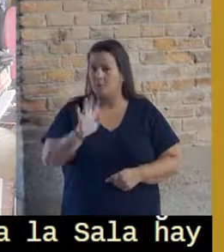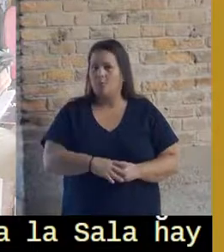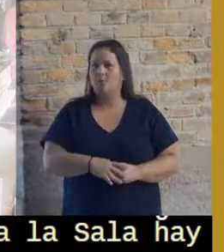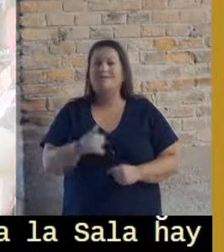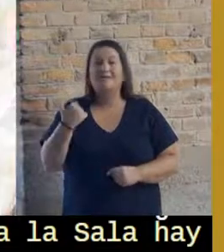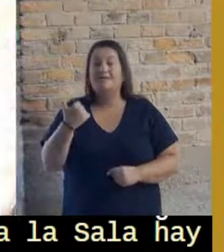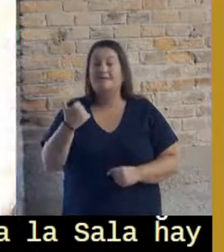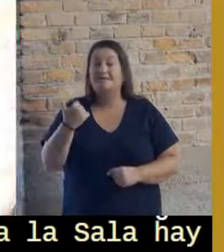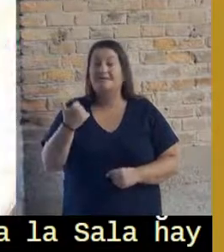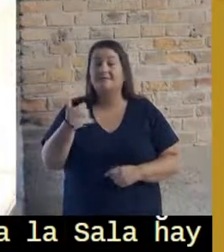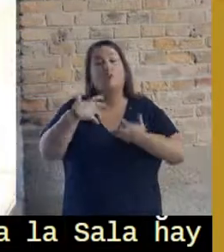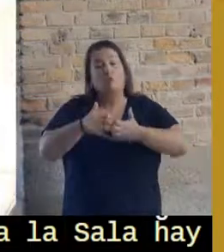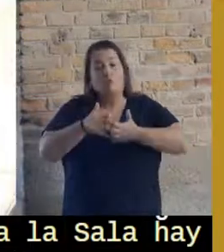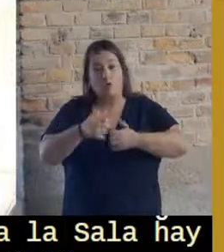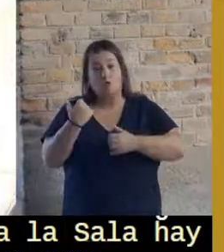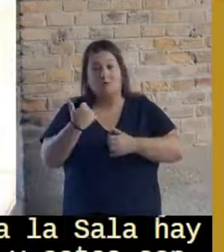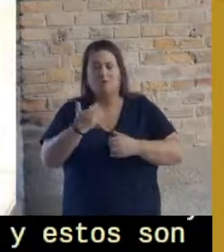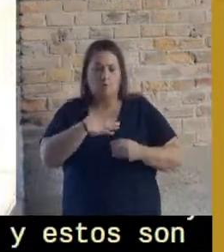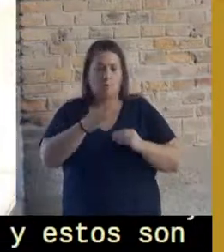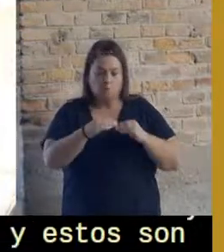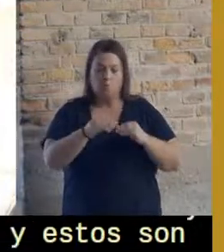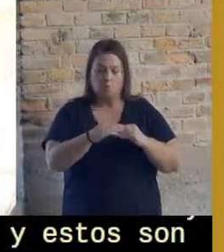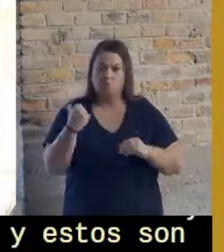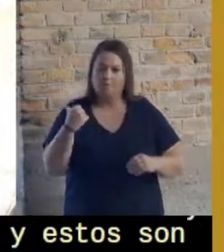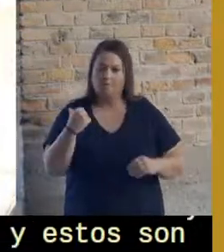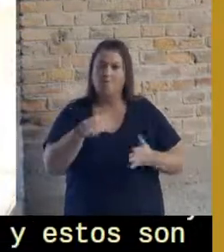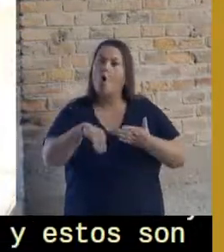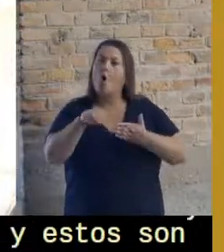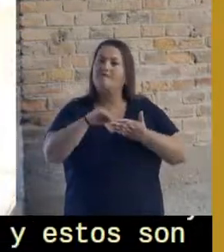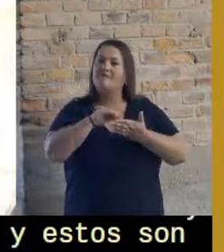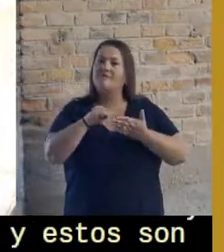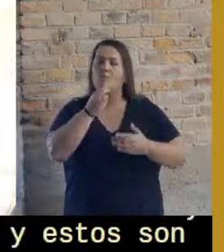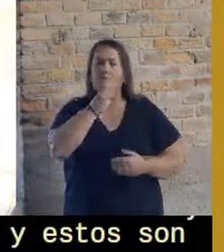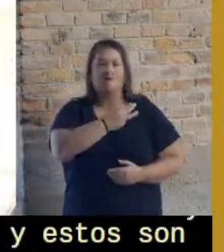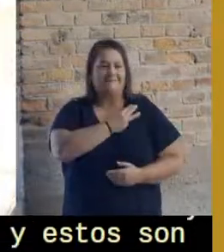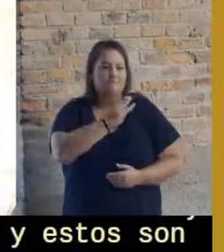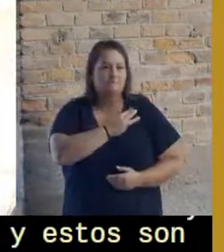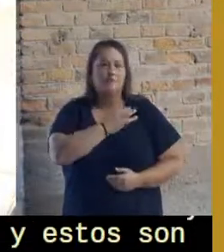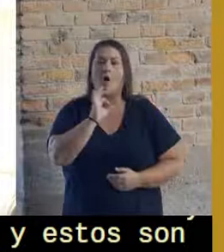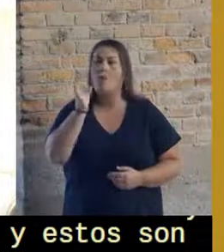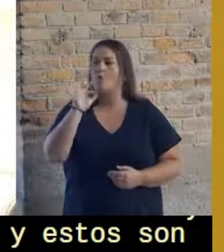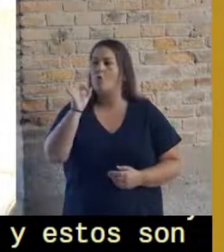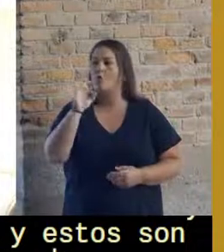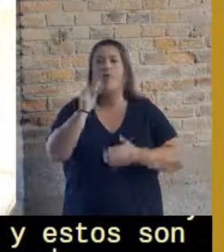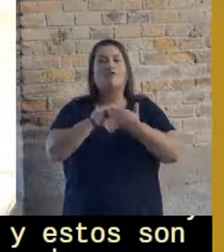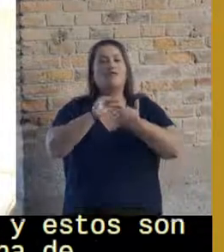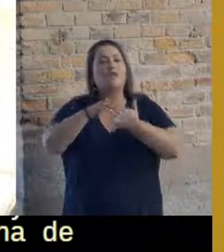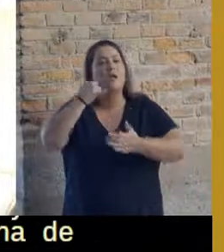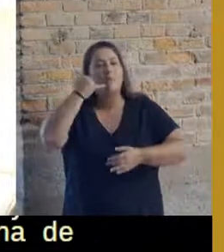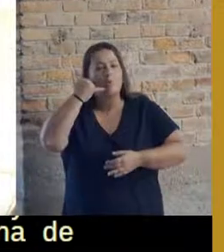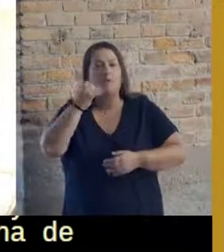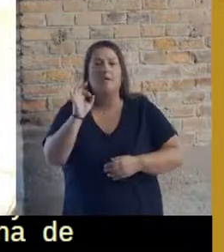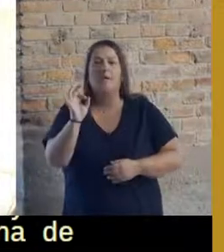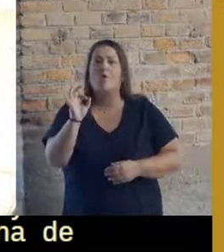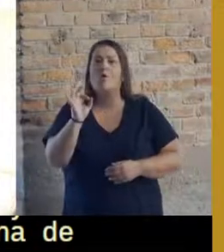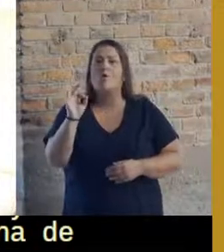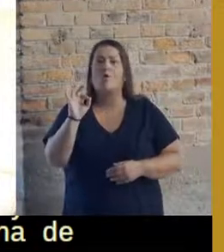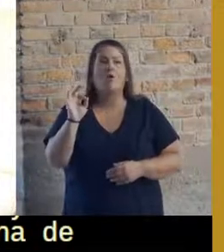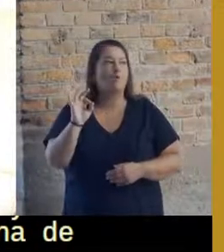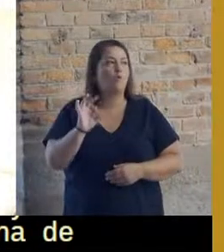de lo que sí es funcional y estos son los que se usan en la oficina de cpe en la oficina de telefonía móvil que